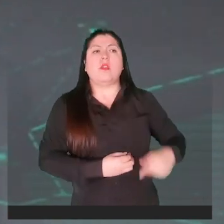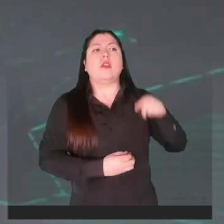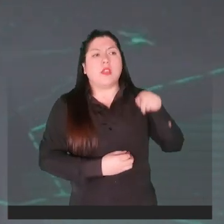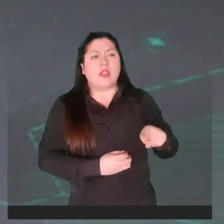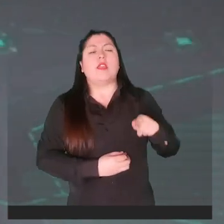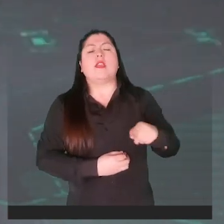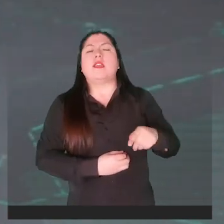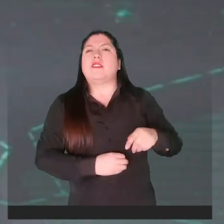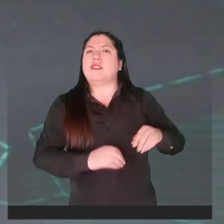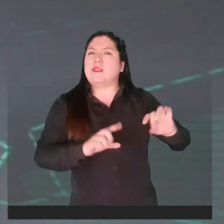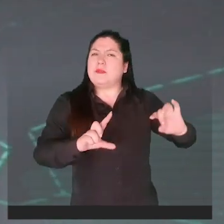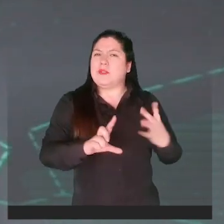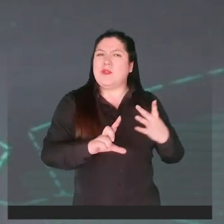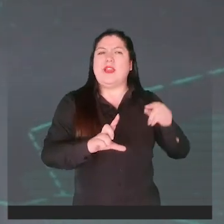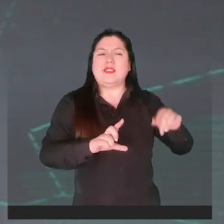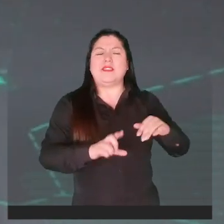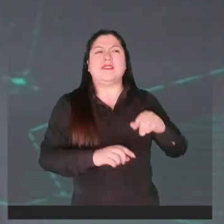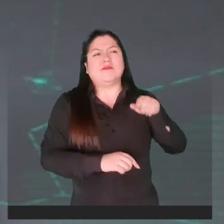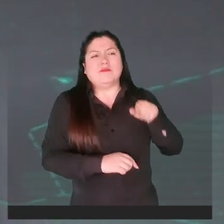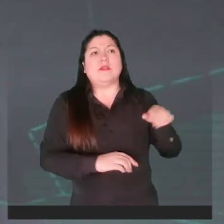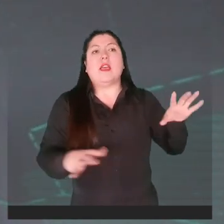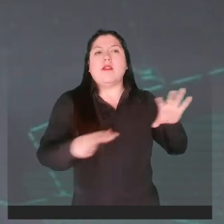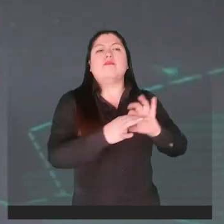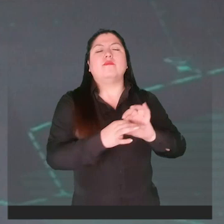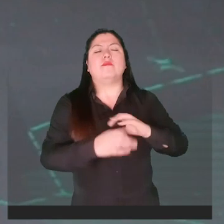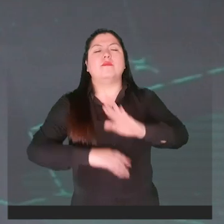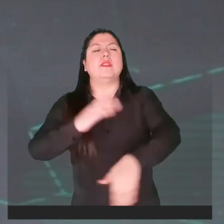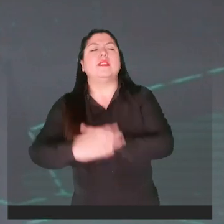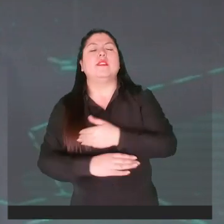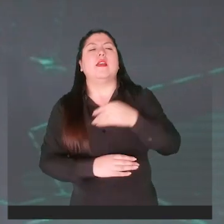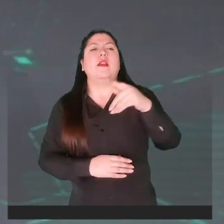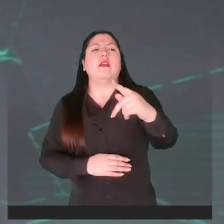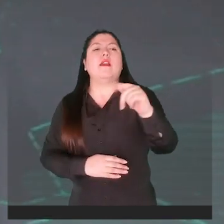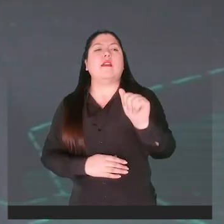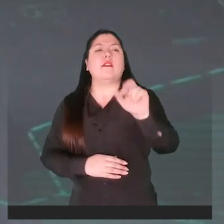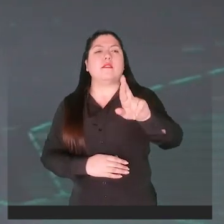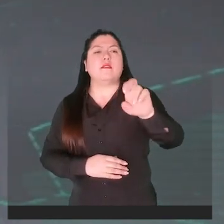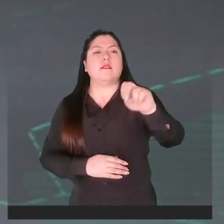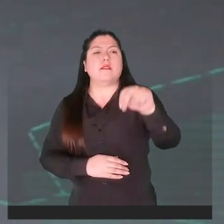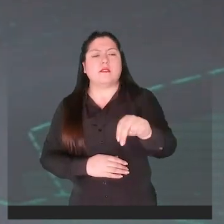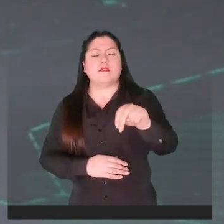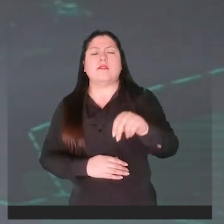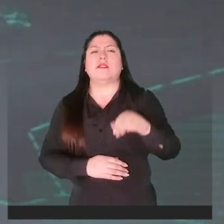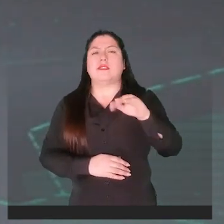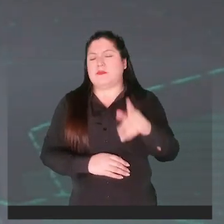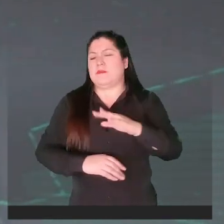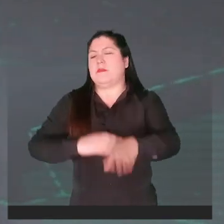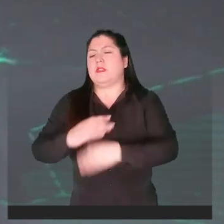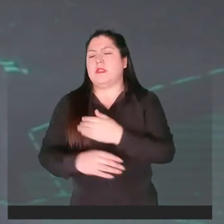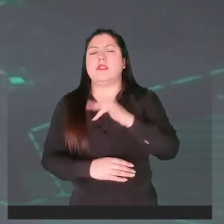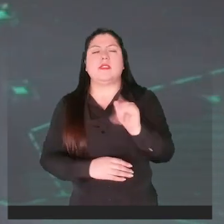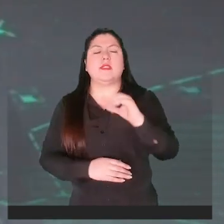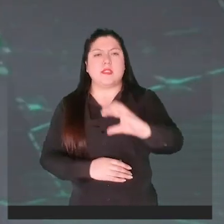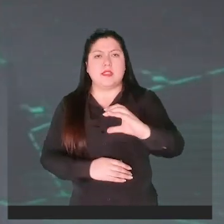asuntos económicos, y hacérselo también a la ministra Karen Abudinen, porque han trabajado en estos 27 meses de gobierno y